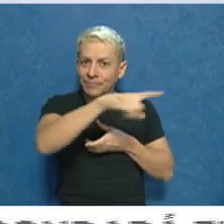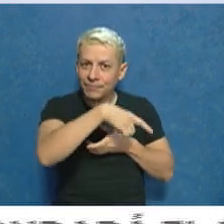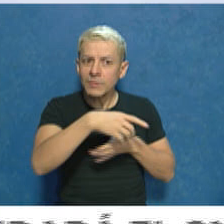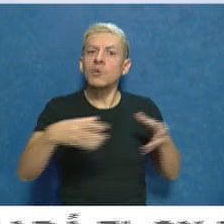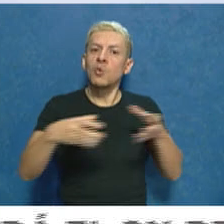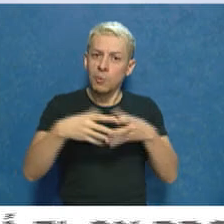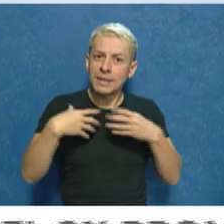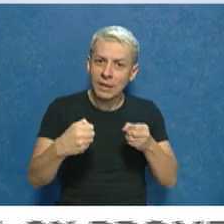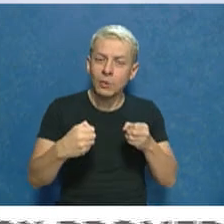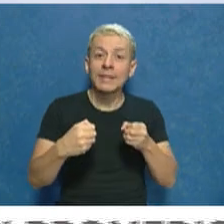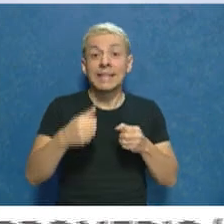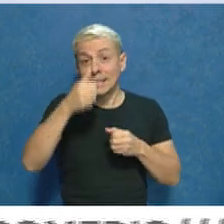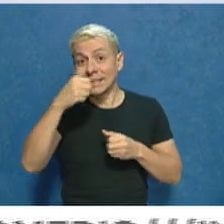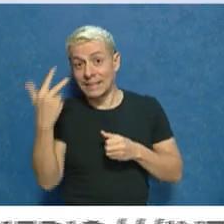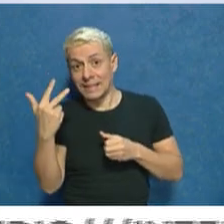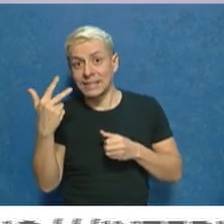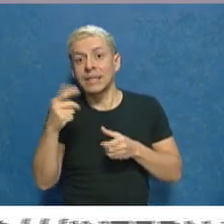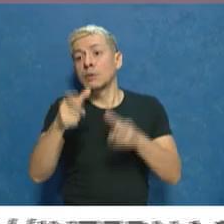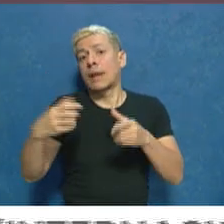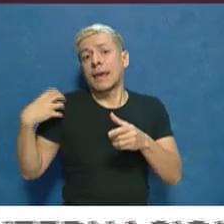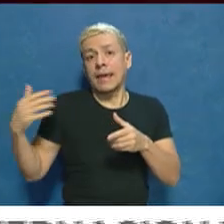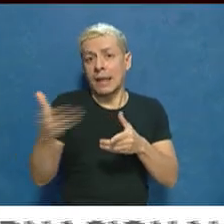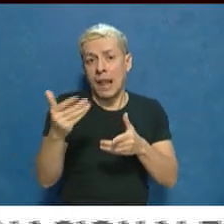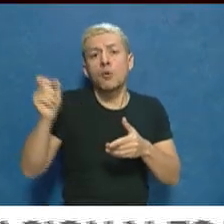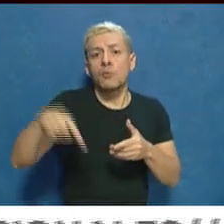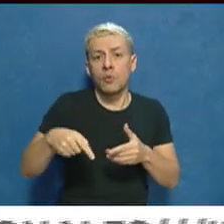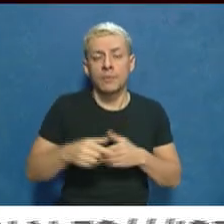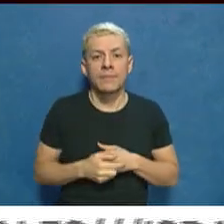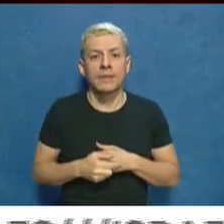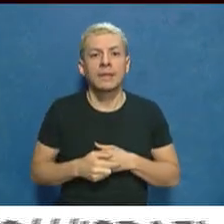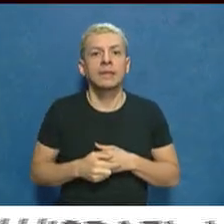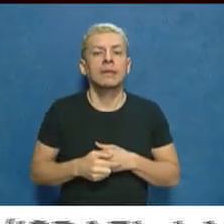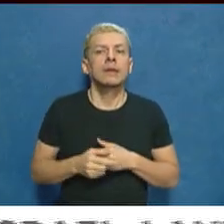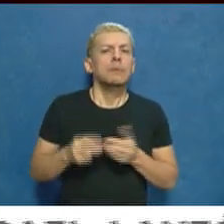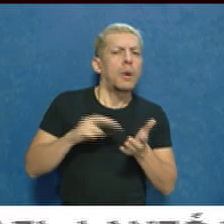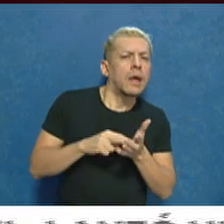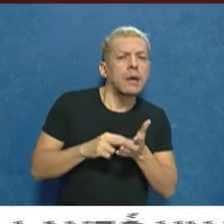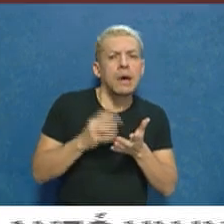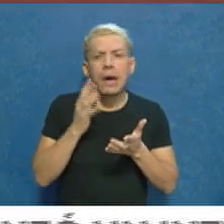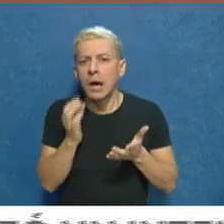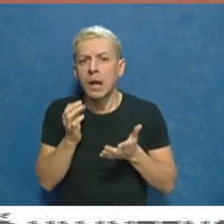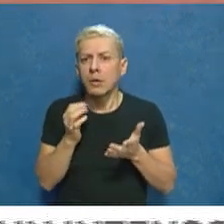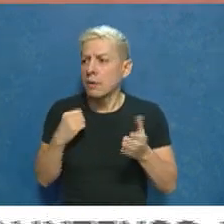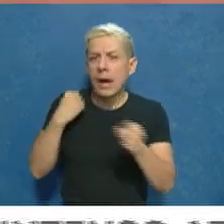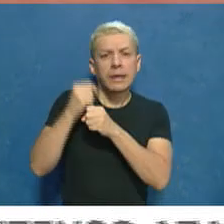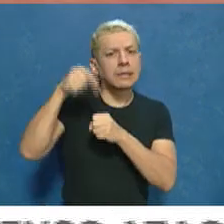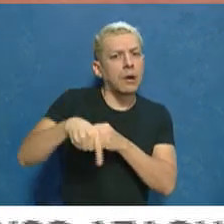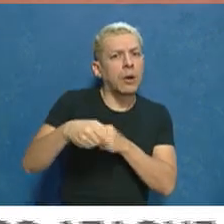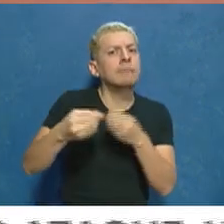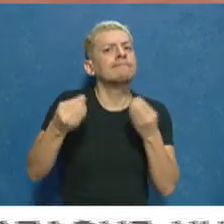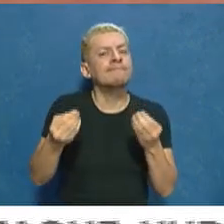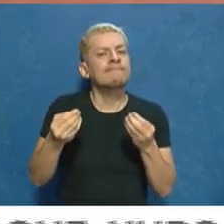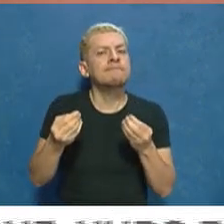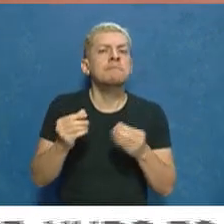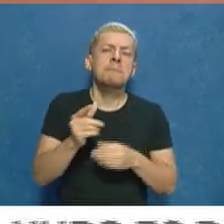la salud, 63 de la población en general. En cuanto a los efectos adversos, visto hasta el momento, es una